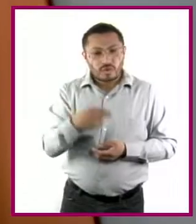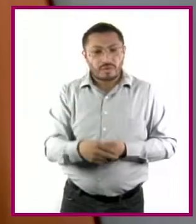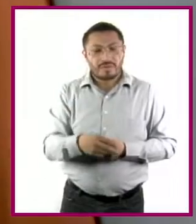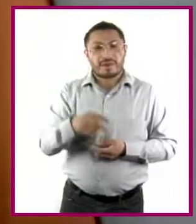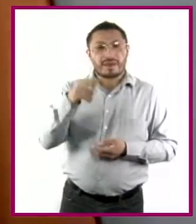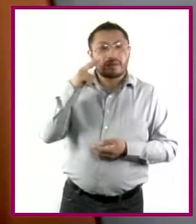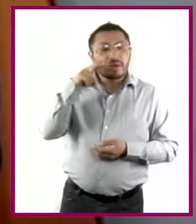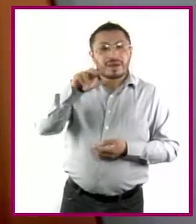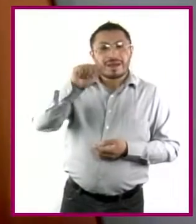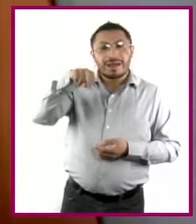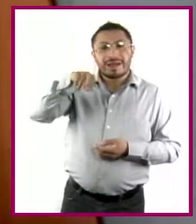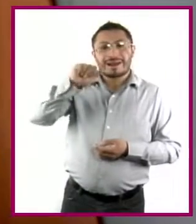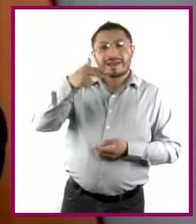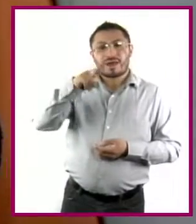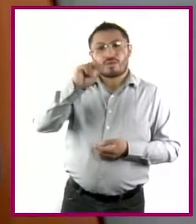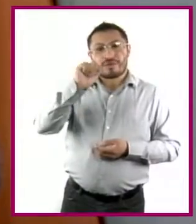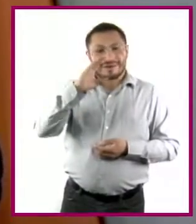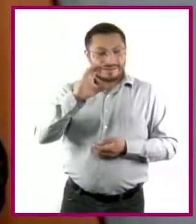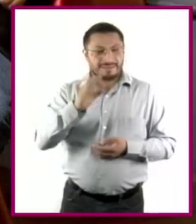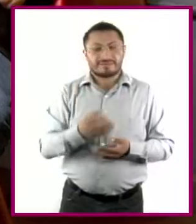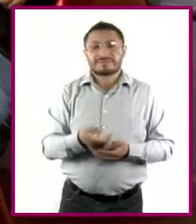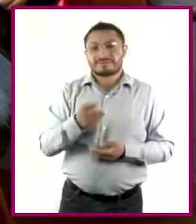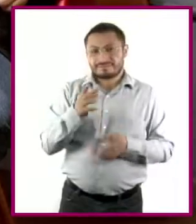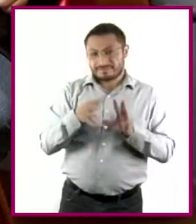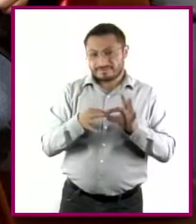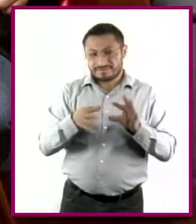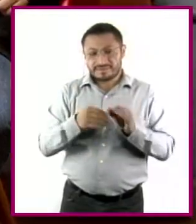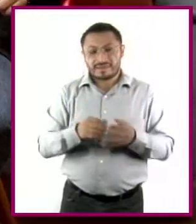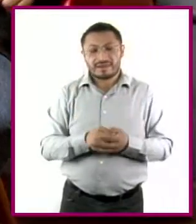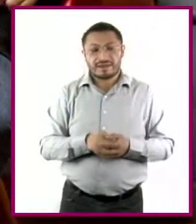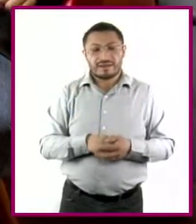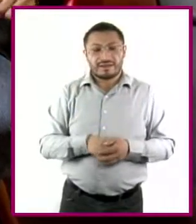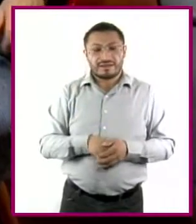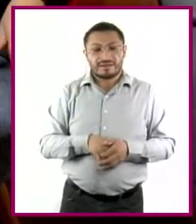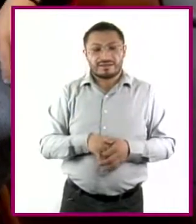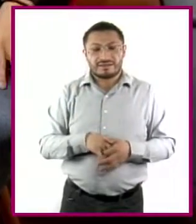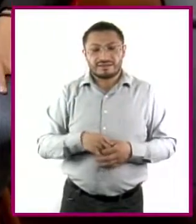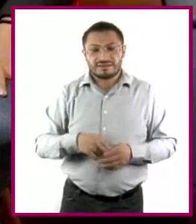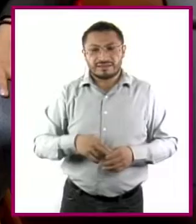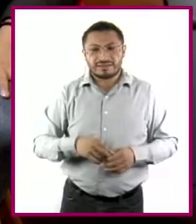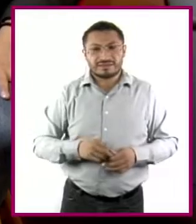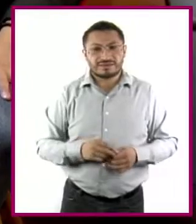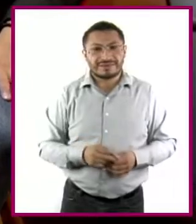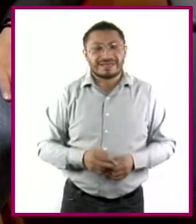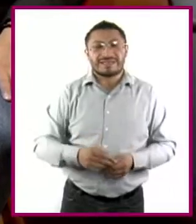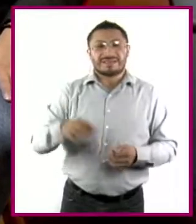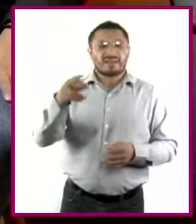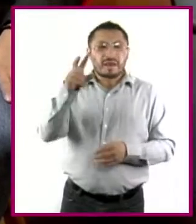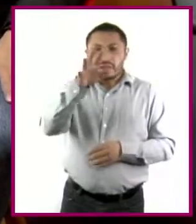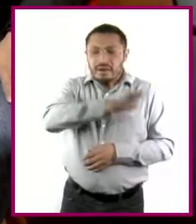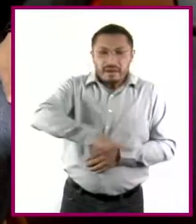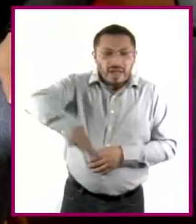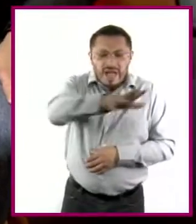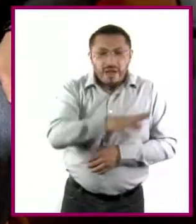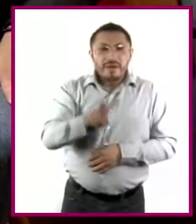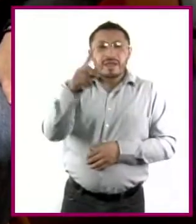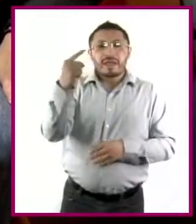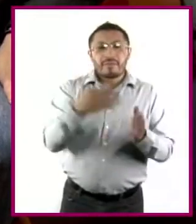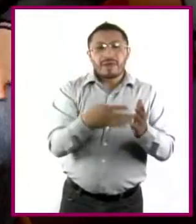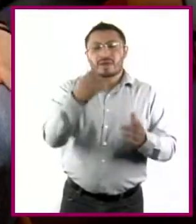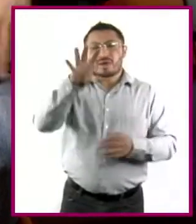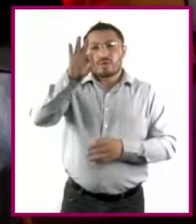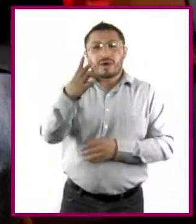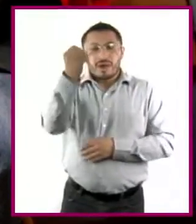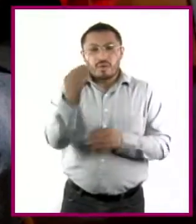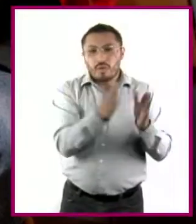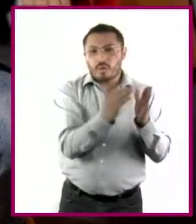de Anáhuac y dice así. Abarca la desecación del valle desde el año 1449 hasta el año de